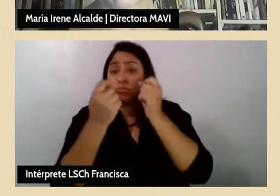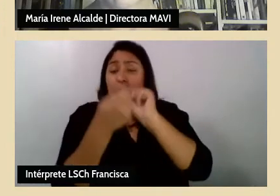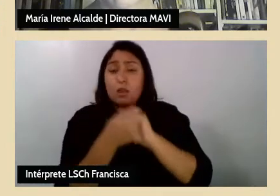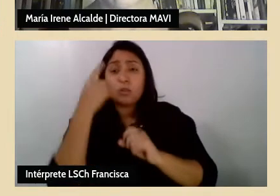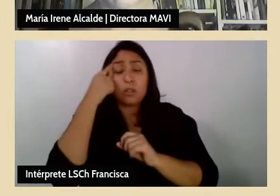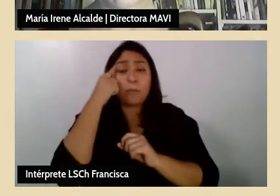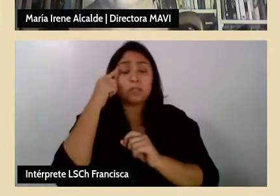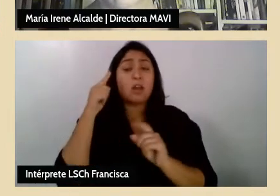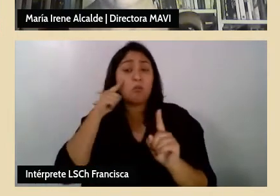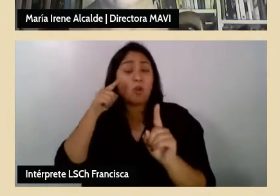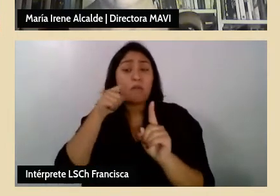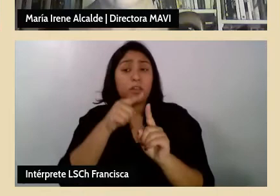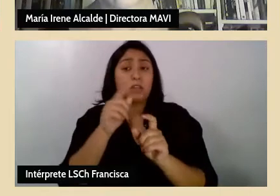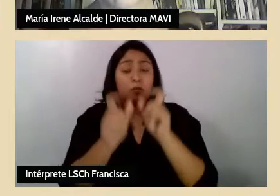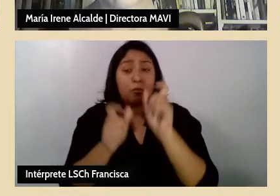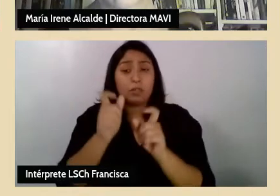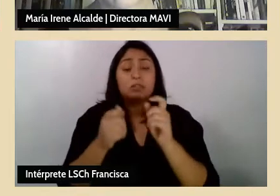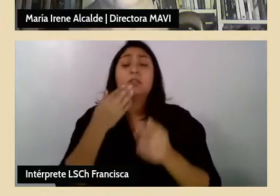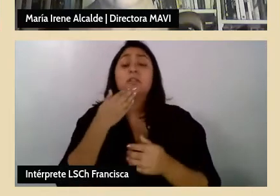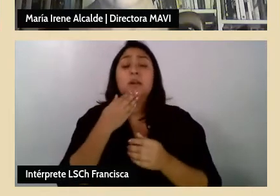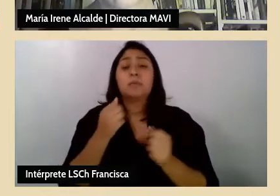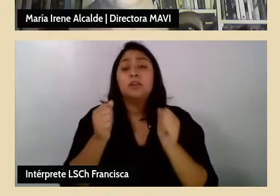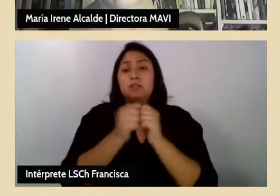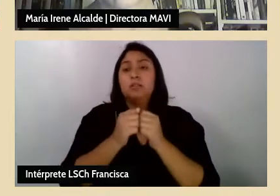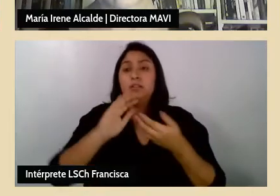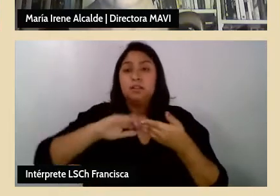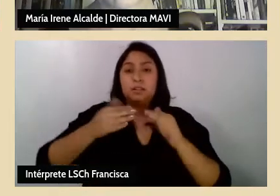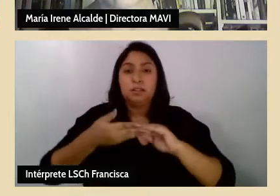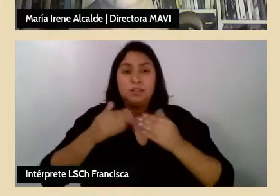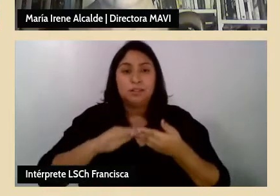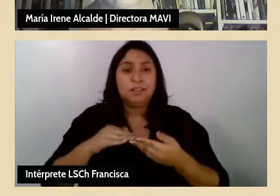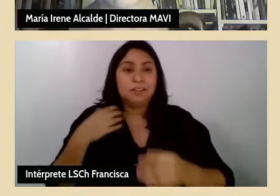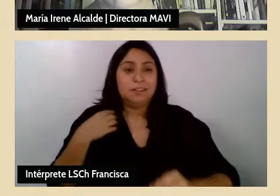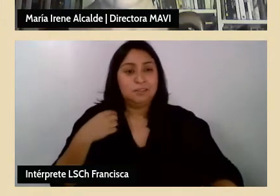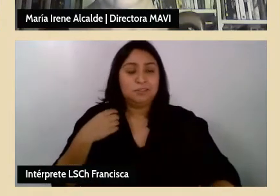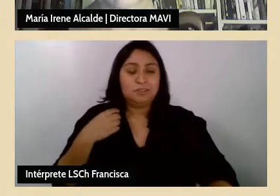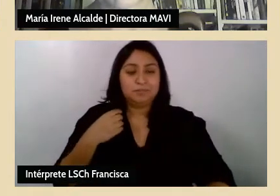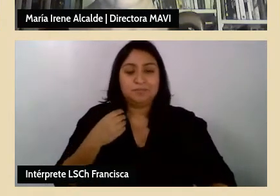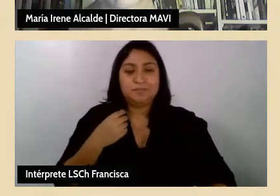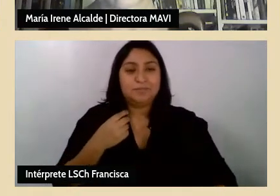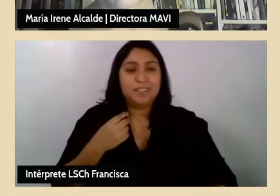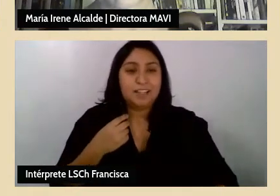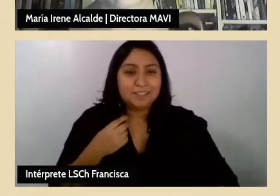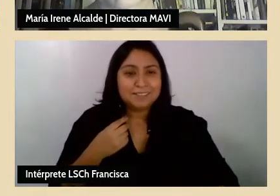están obviamente pensadas con las comunidades? Francisca Orellana.